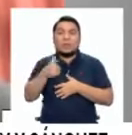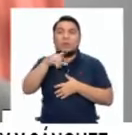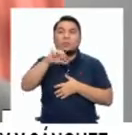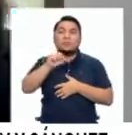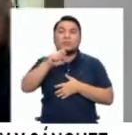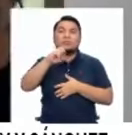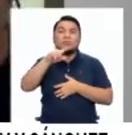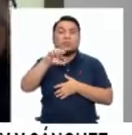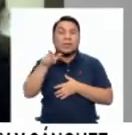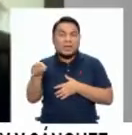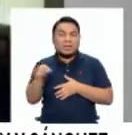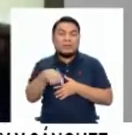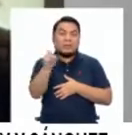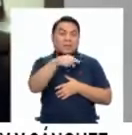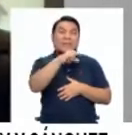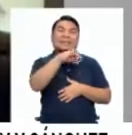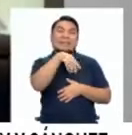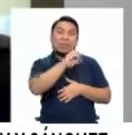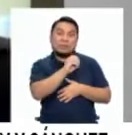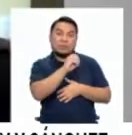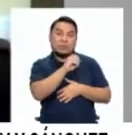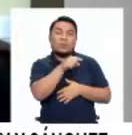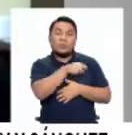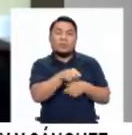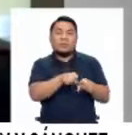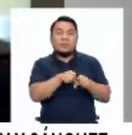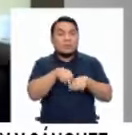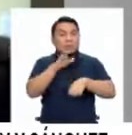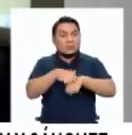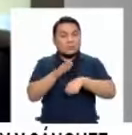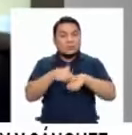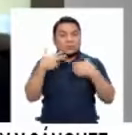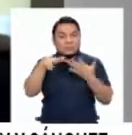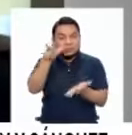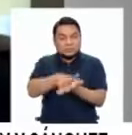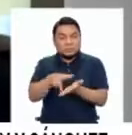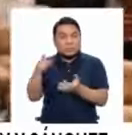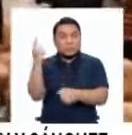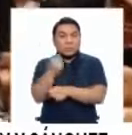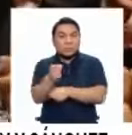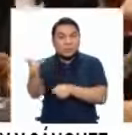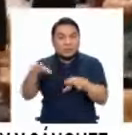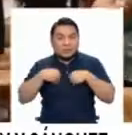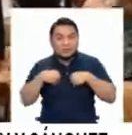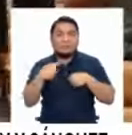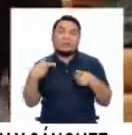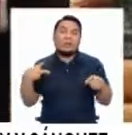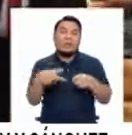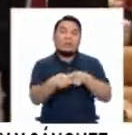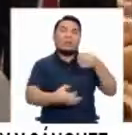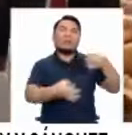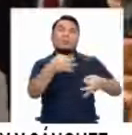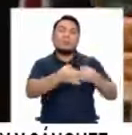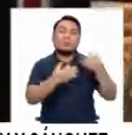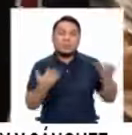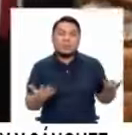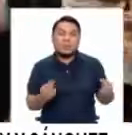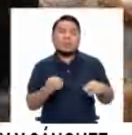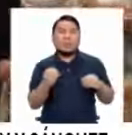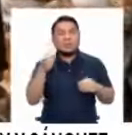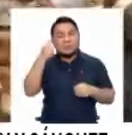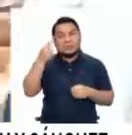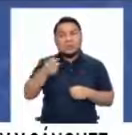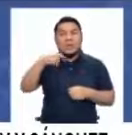Roel Alba. Gino Costa, del Partido Morado, alertó que de aprobarse esta denuncia obstruiría la justicia, debido a que